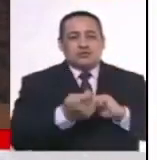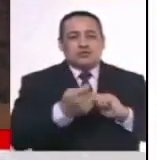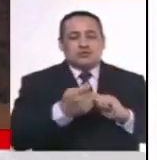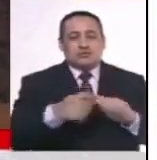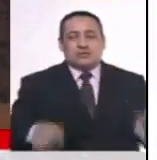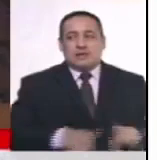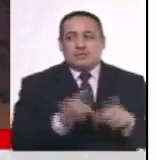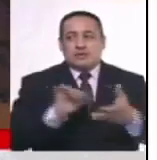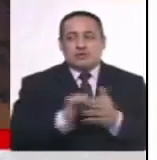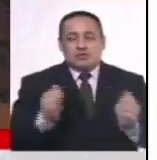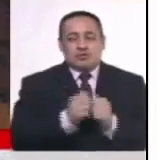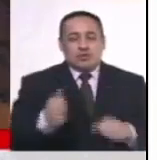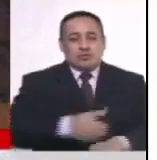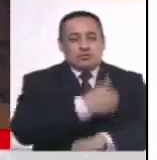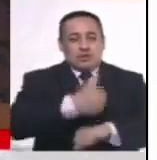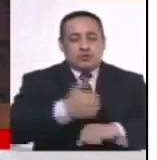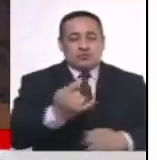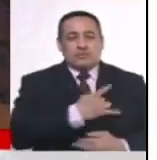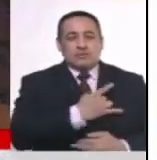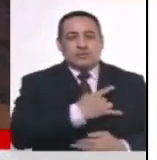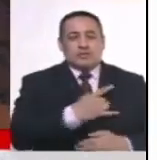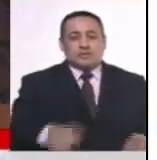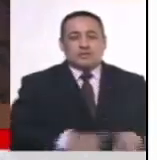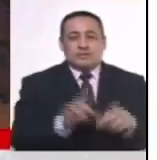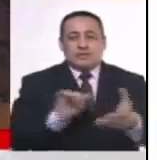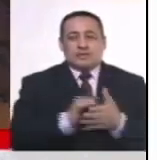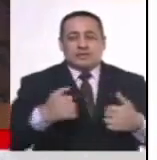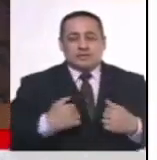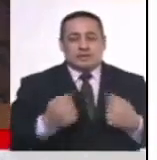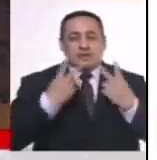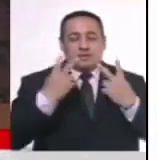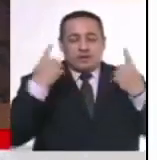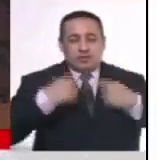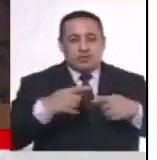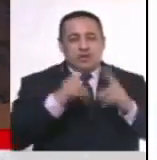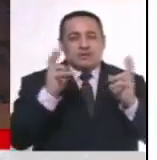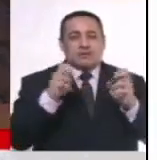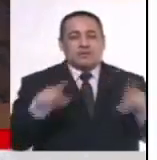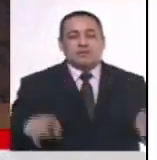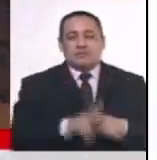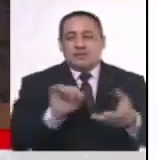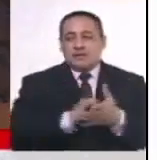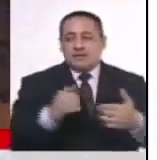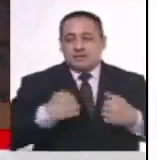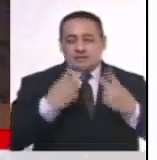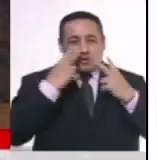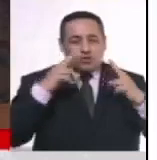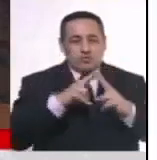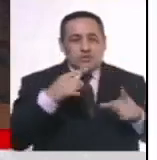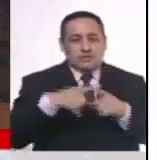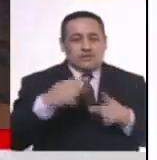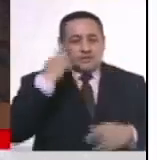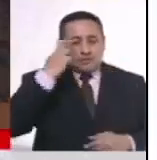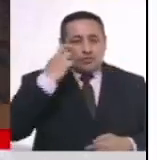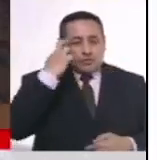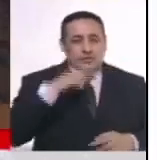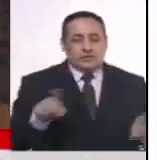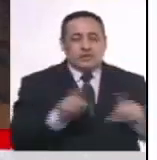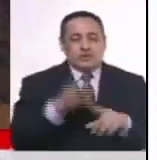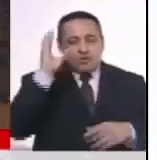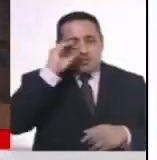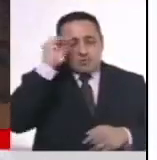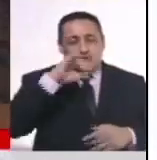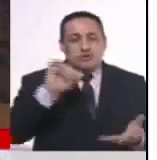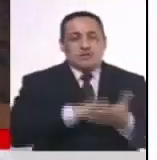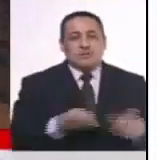innovación, con las autoridades universitarias y expertos en la materia, a fin de conocer las políticas públicas y